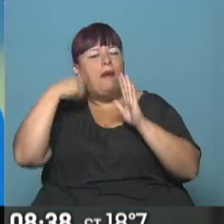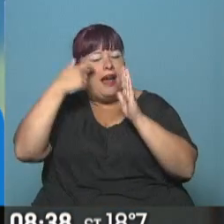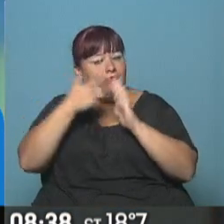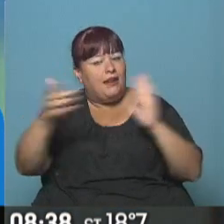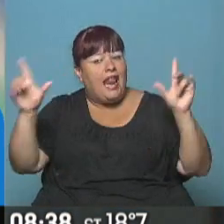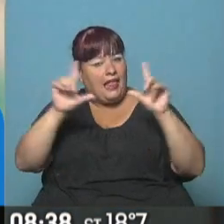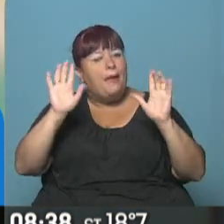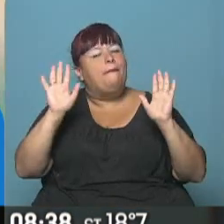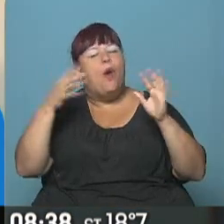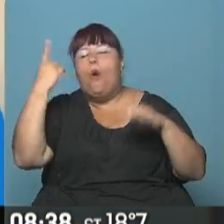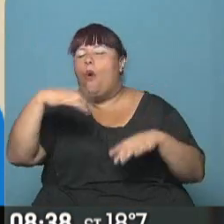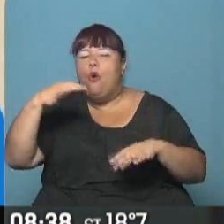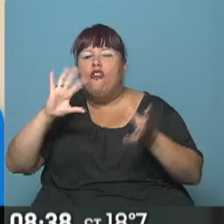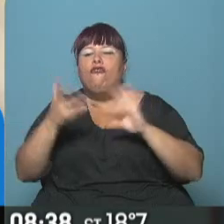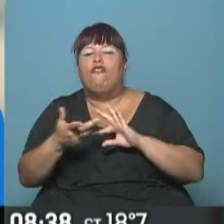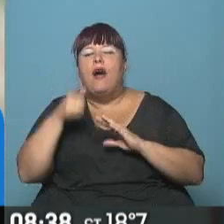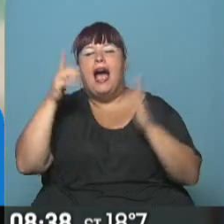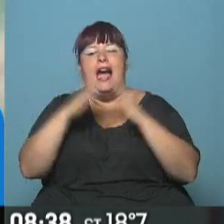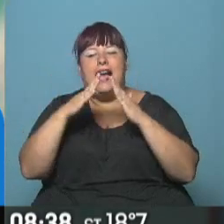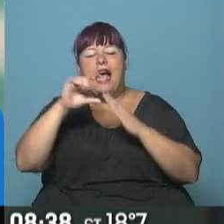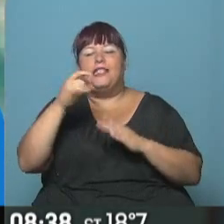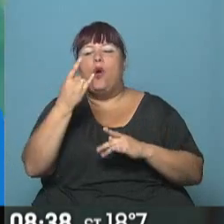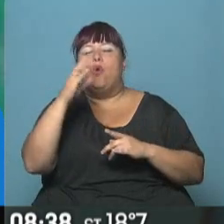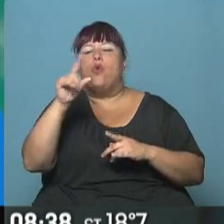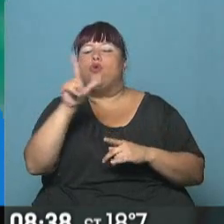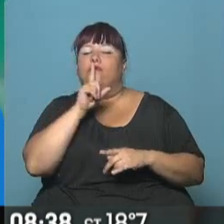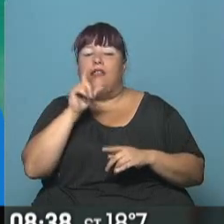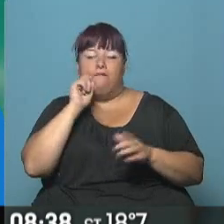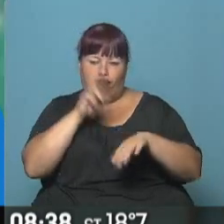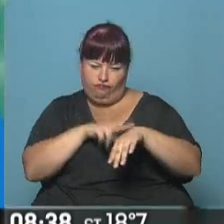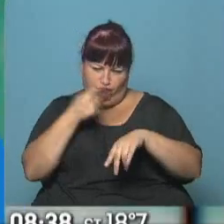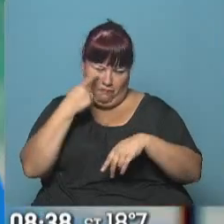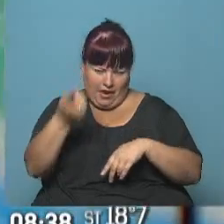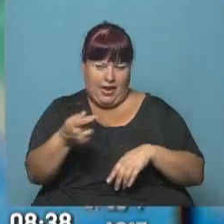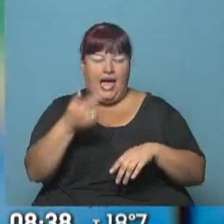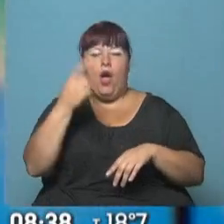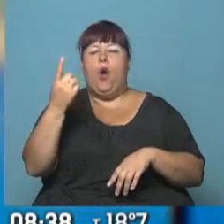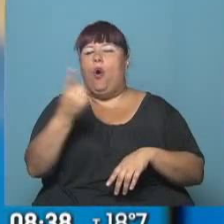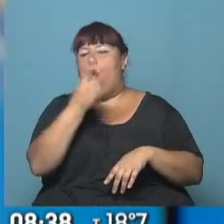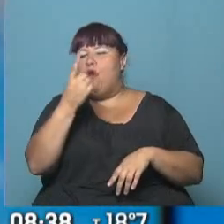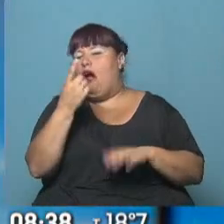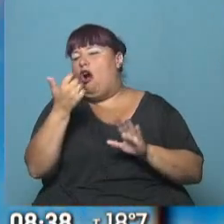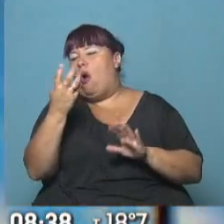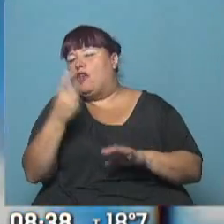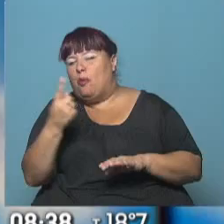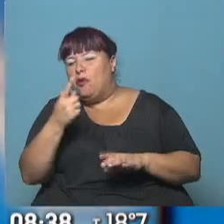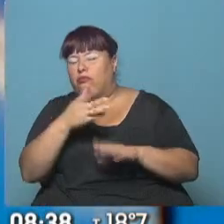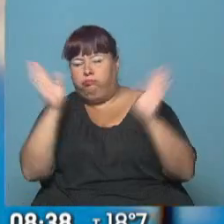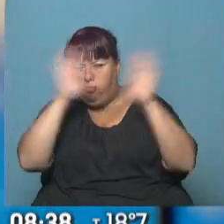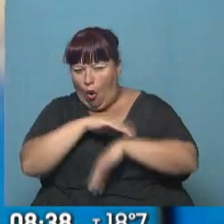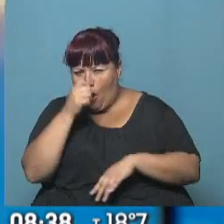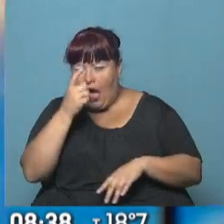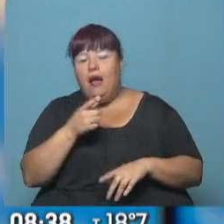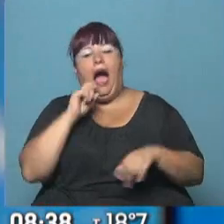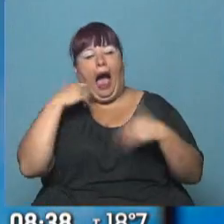sí, en la pantalla, pero único de la Casa Curuchet. Realmente recomendable. Son 64 minutos, se te pasa volando.